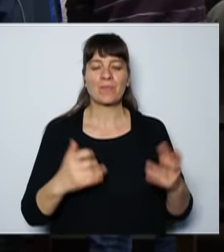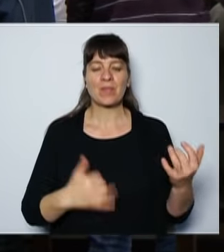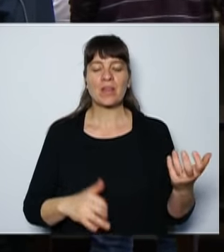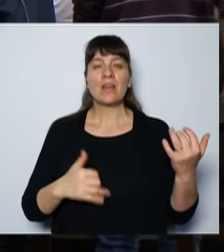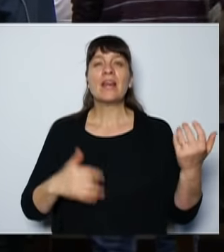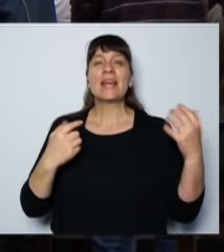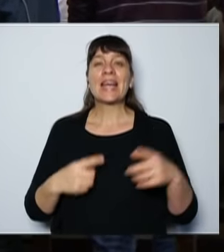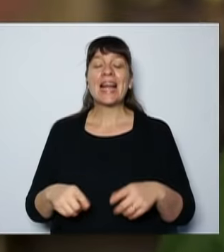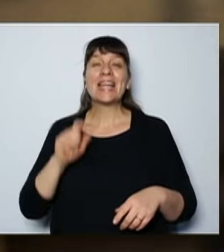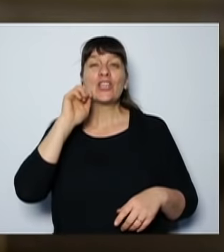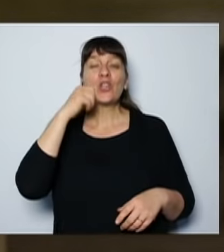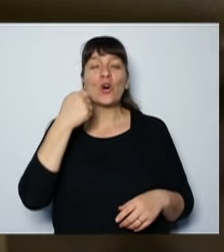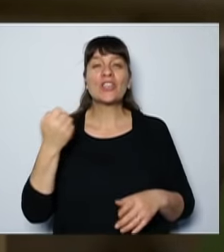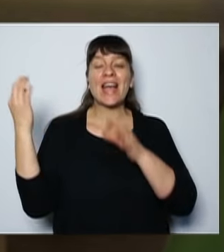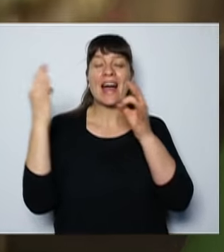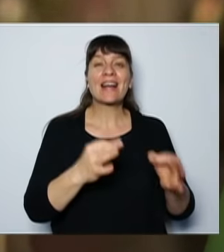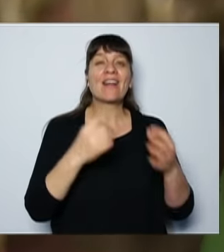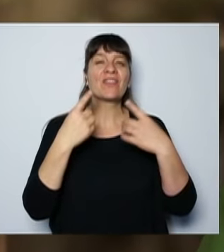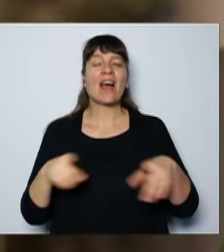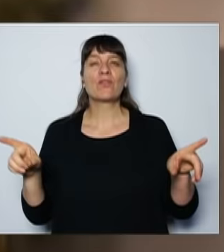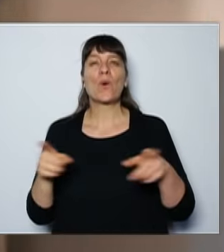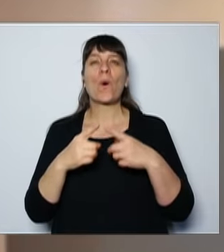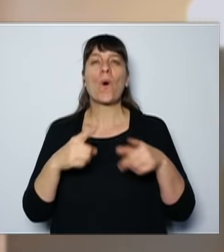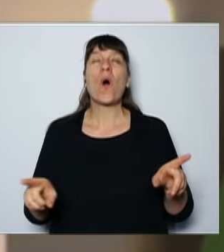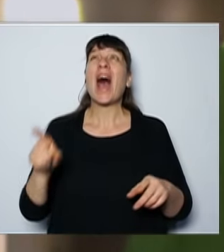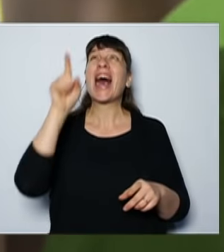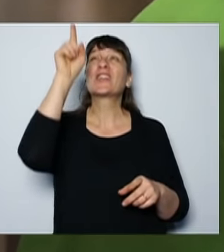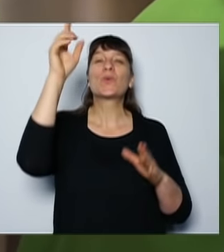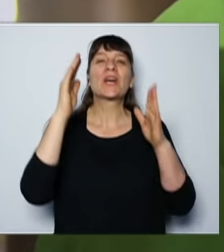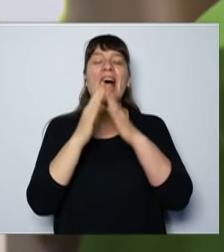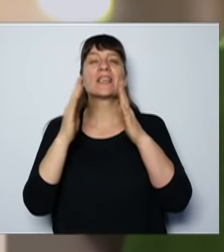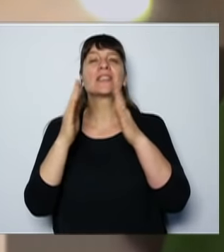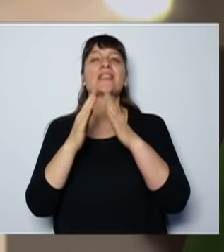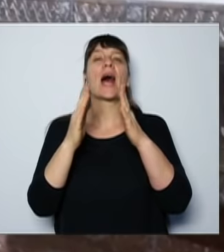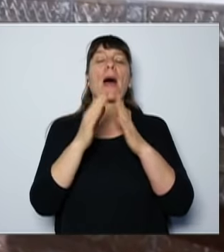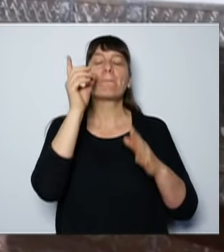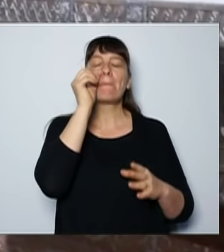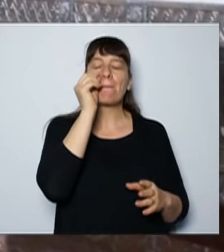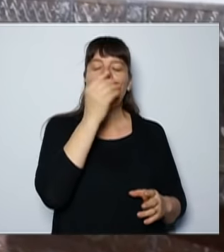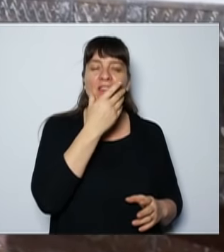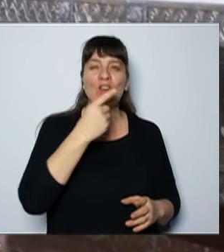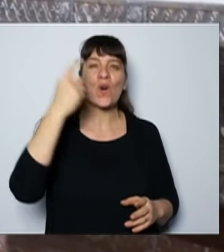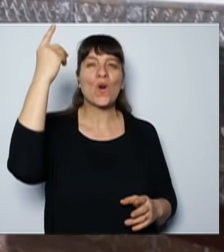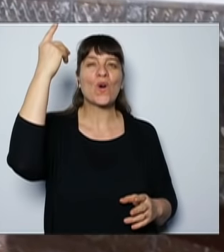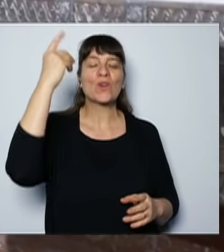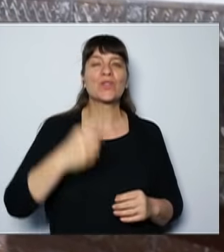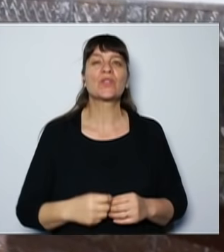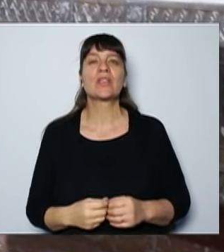por Monseñor Ernesto Llobando, obispo auxiliar de Buenos Aires.